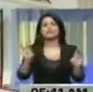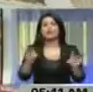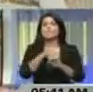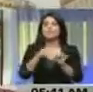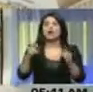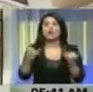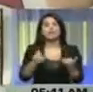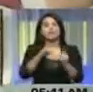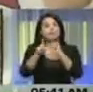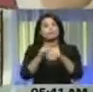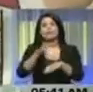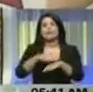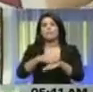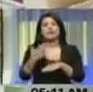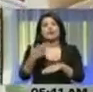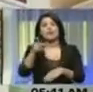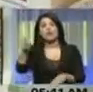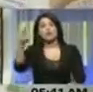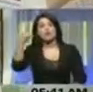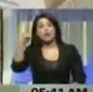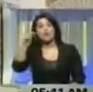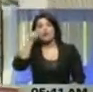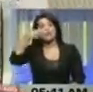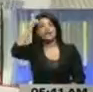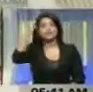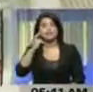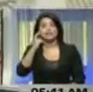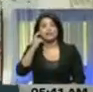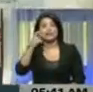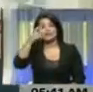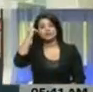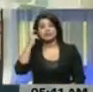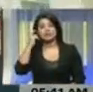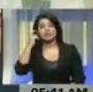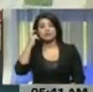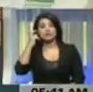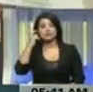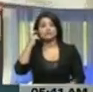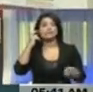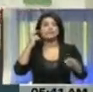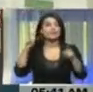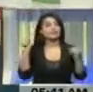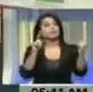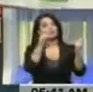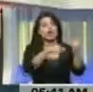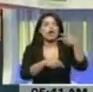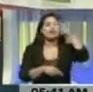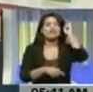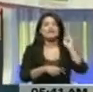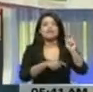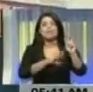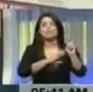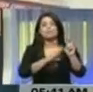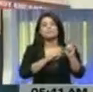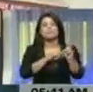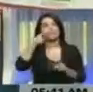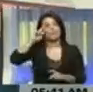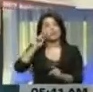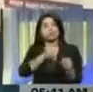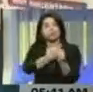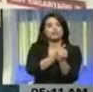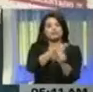la consulta, porque fue a Uruguay el canciller de facto de Brasil, y decimos de facto porque hay un golpe de Estado, responde